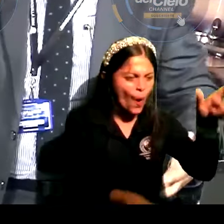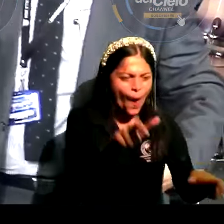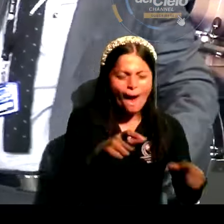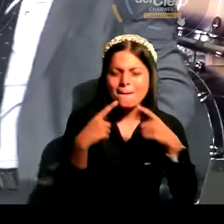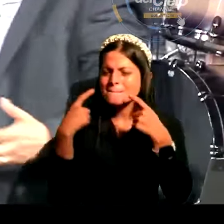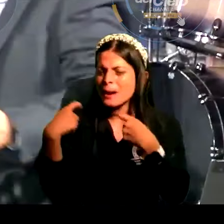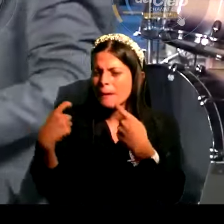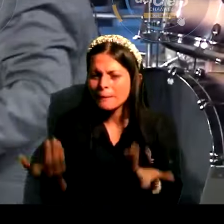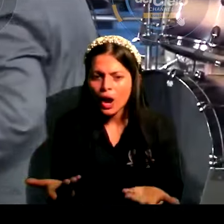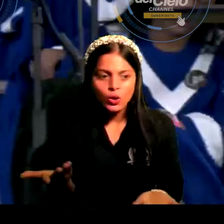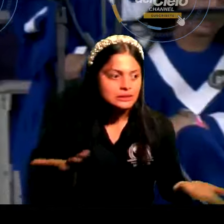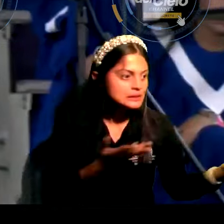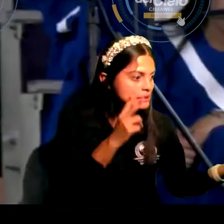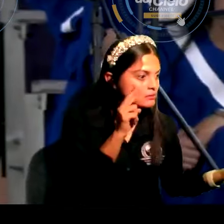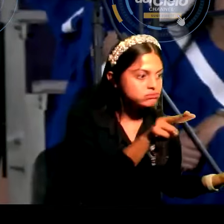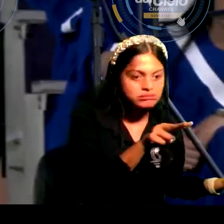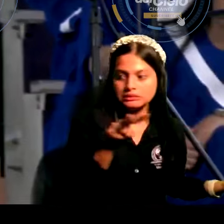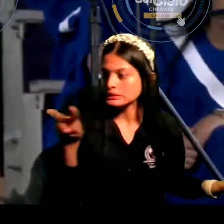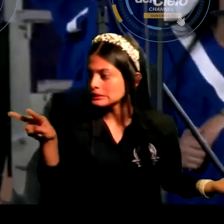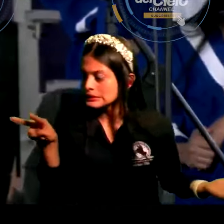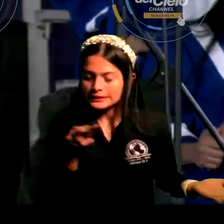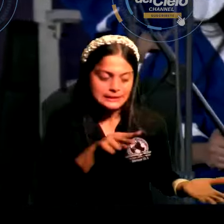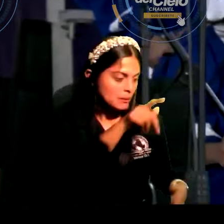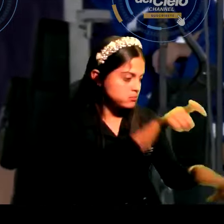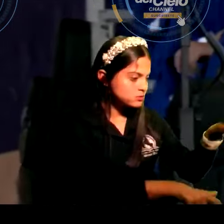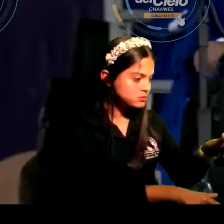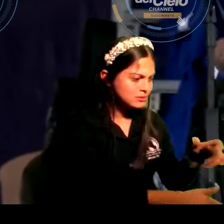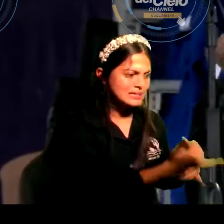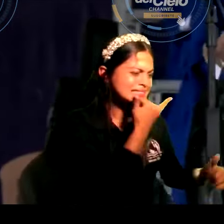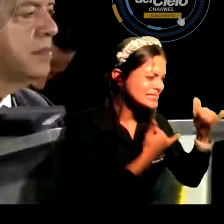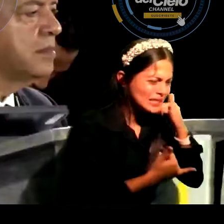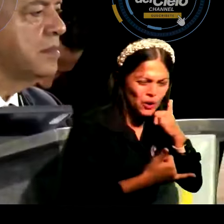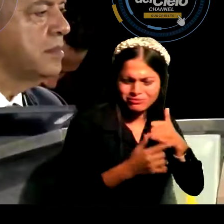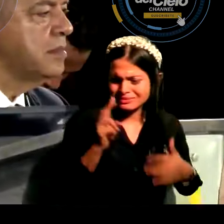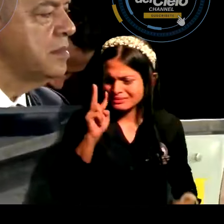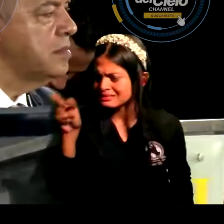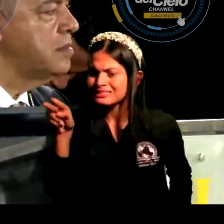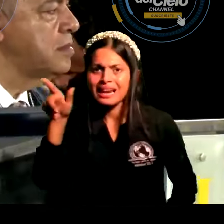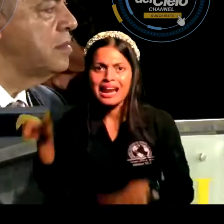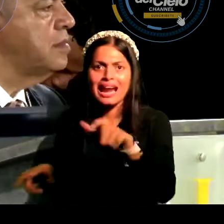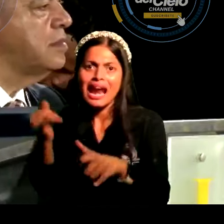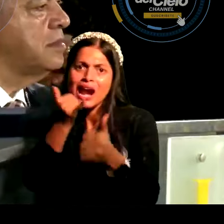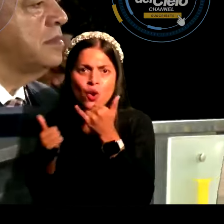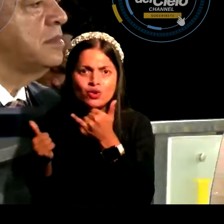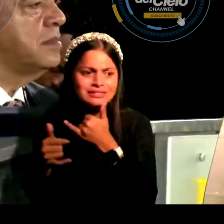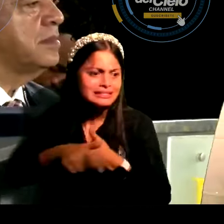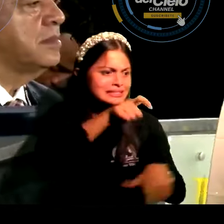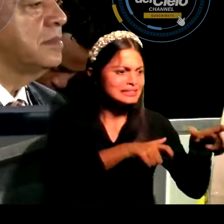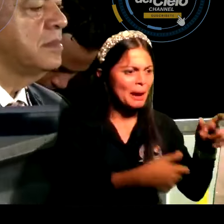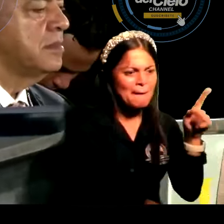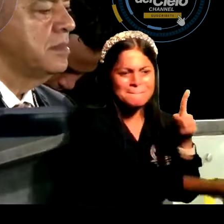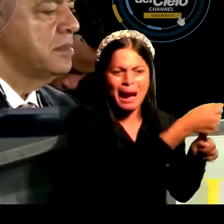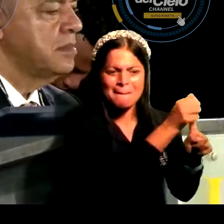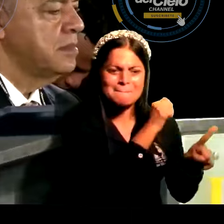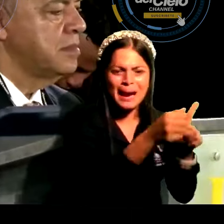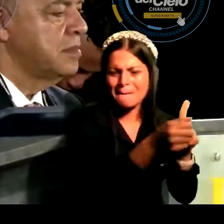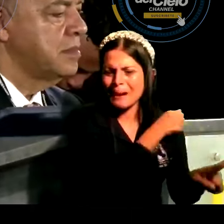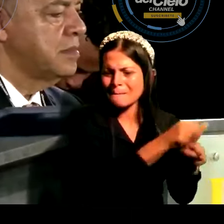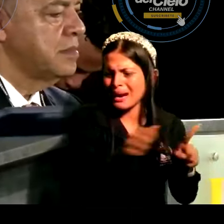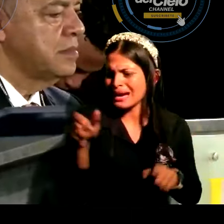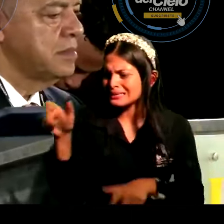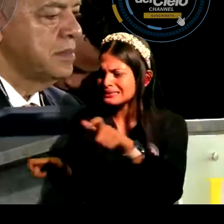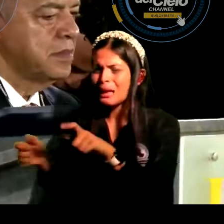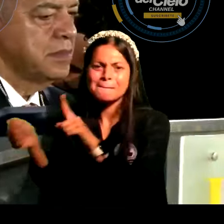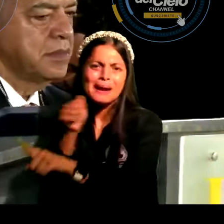mire, hay corrupción. Por donde usted mire, hay violencia. Por donde usted mire, todas las cosas